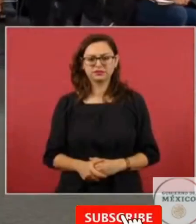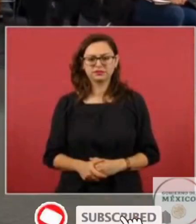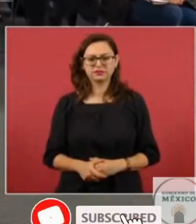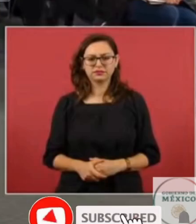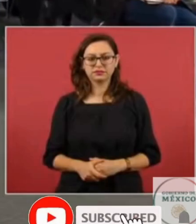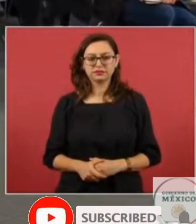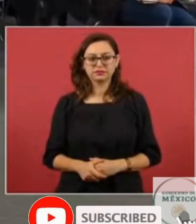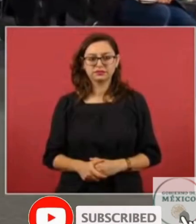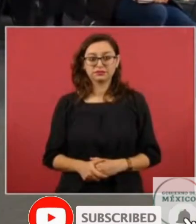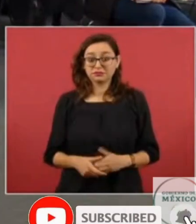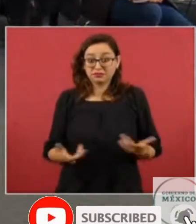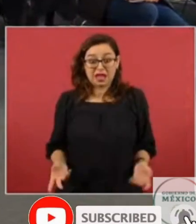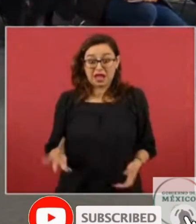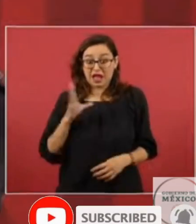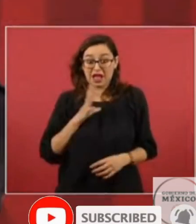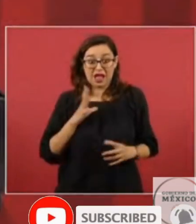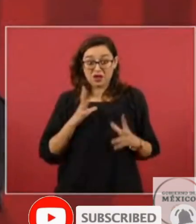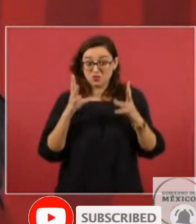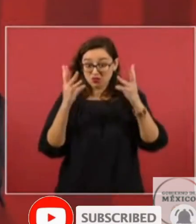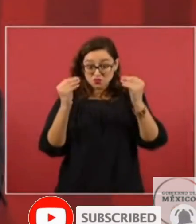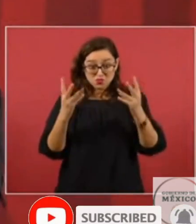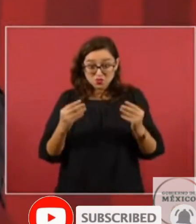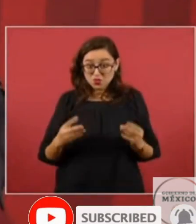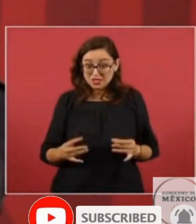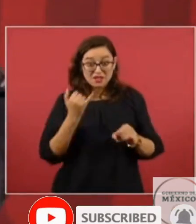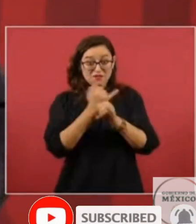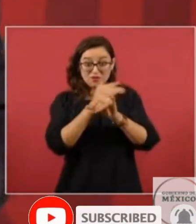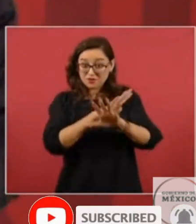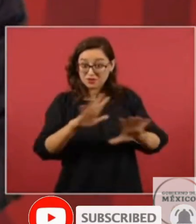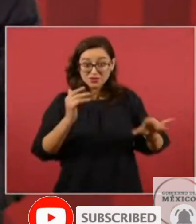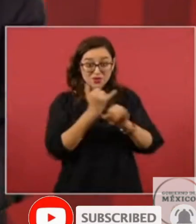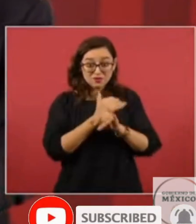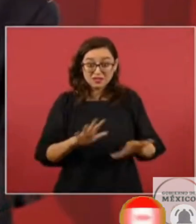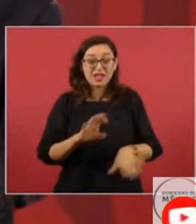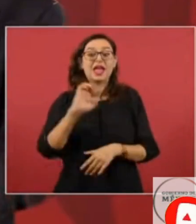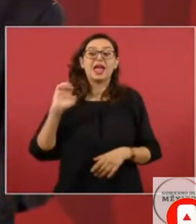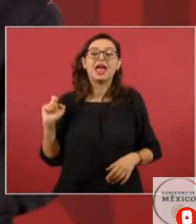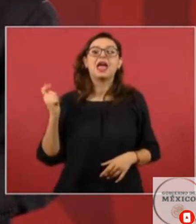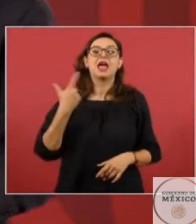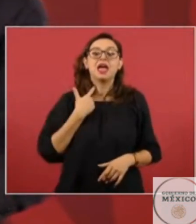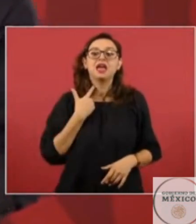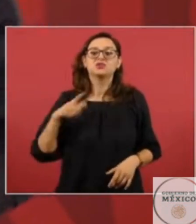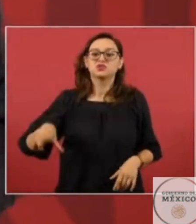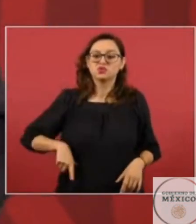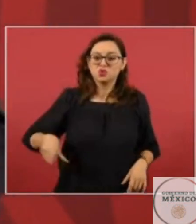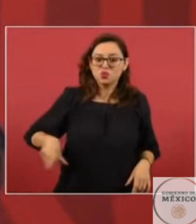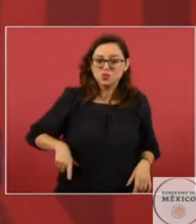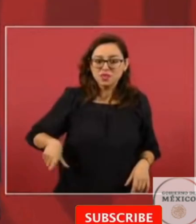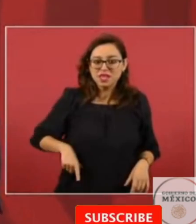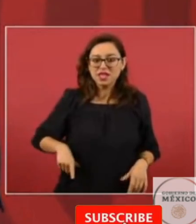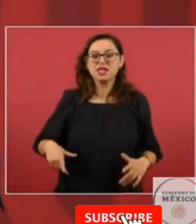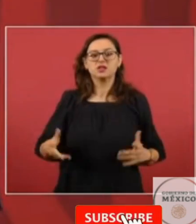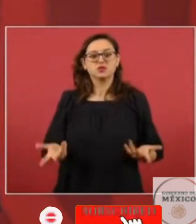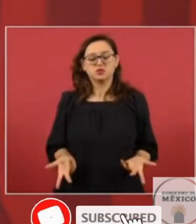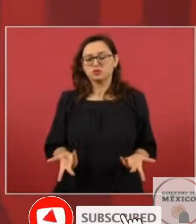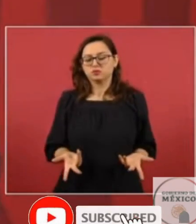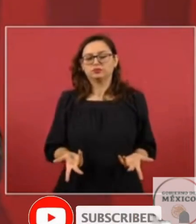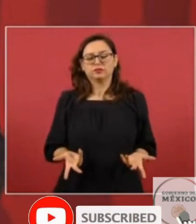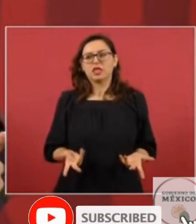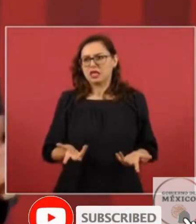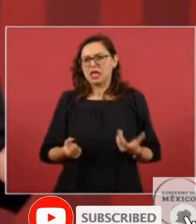Alejandro Moreno. ¿Hay alguna investigación de la UIF en contra de Alejandro Moreno y todas? Insisto en que nosotros no hacemos